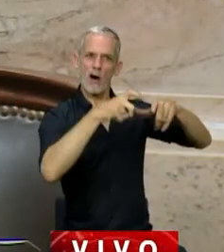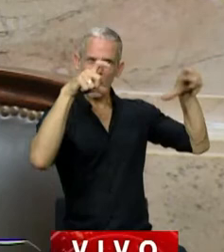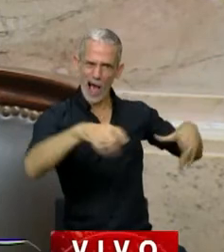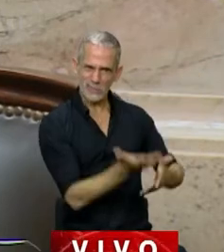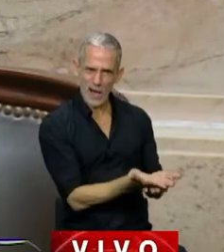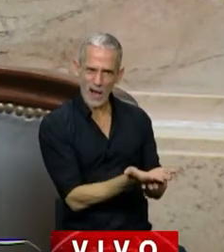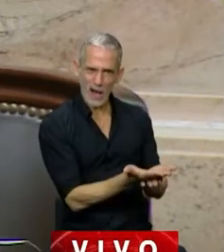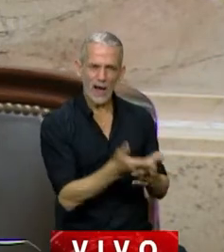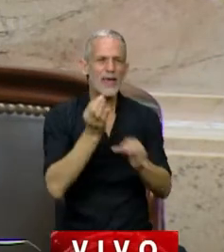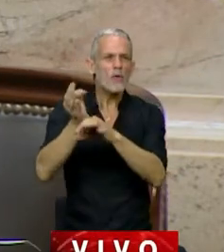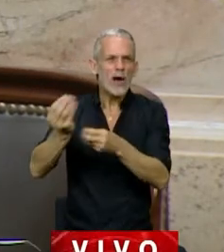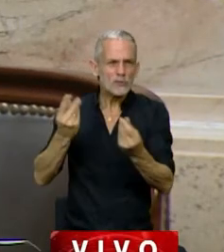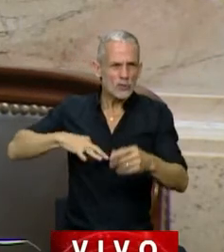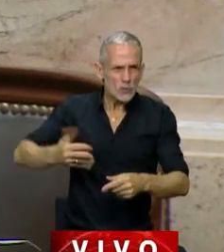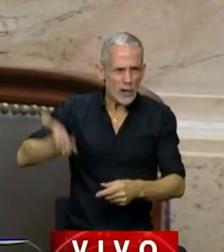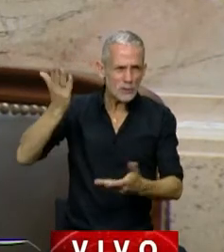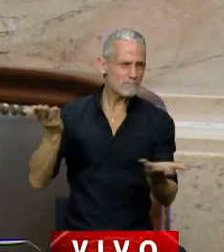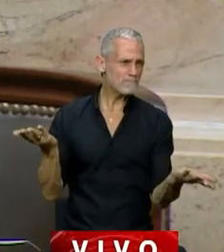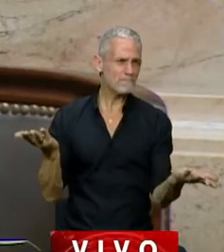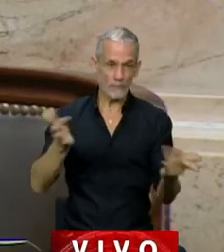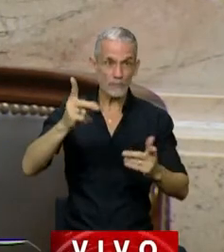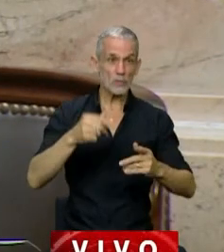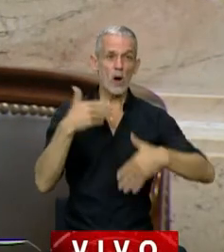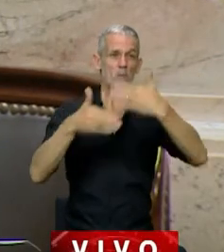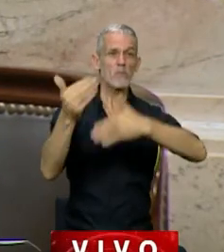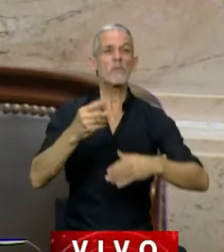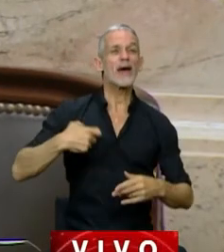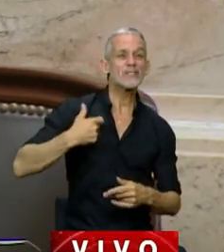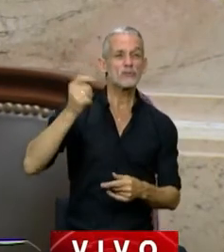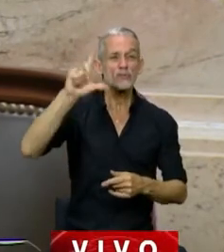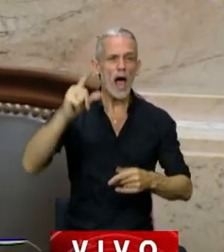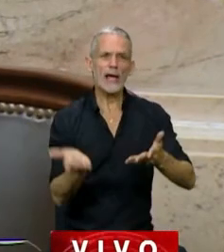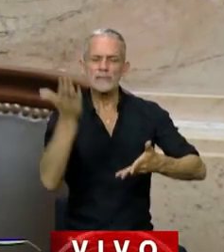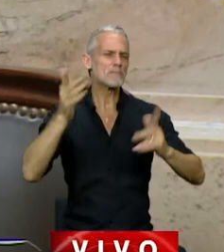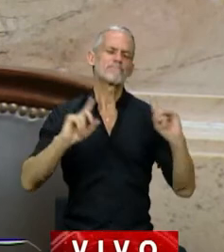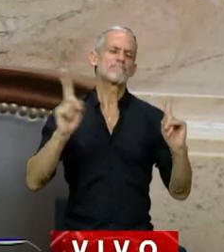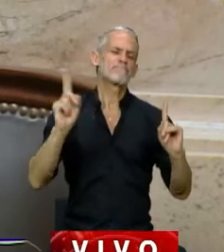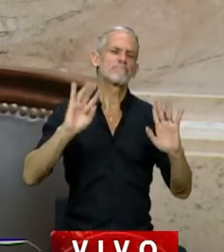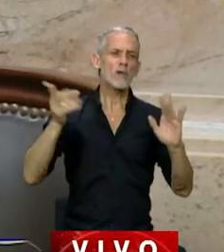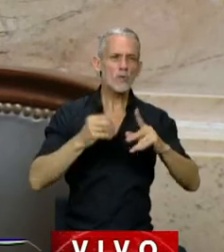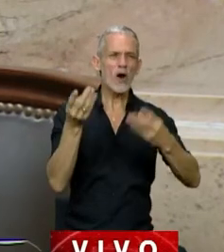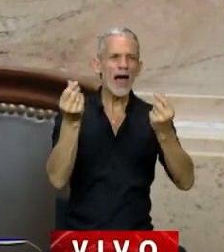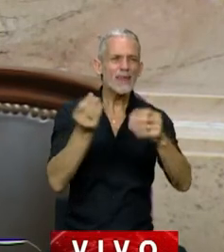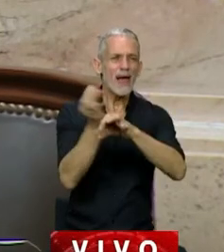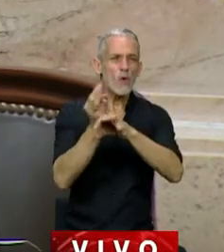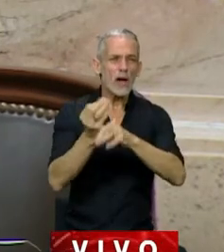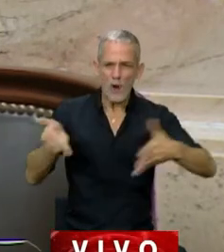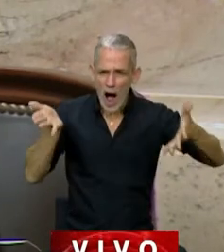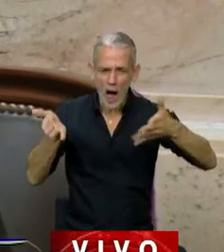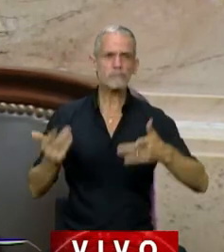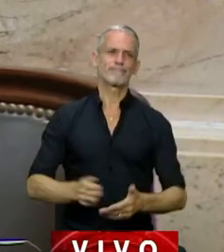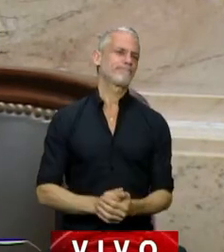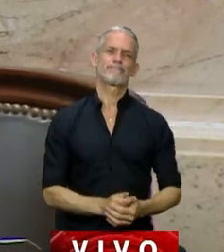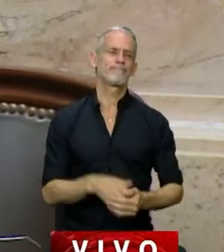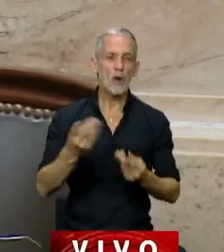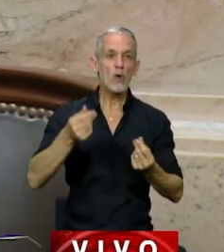Este presupuesto está en contra del crecimiento social, está en contra del desarrollo y la calidad educativa, está en contra de